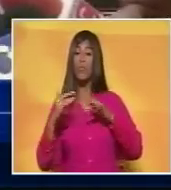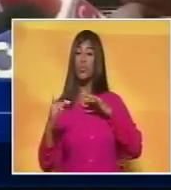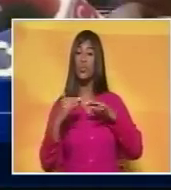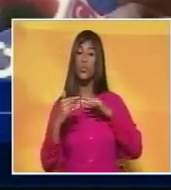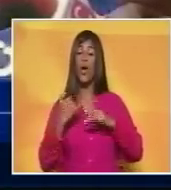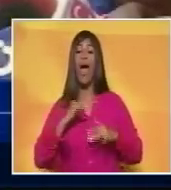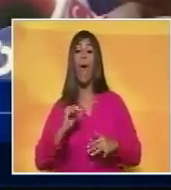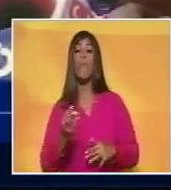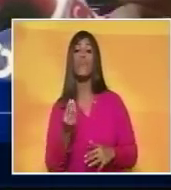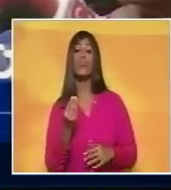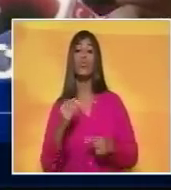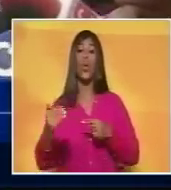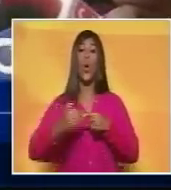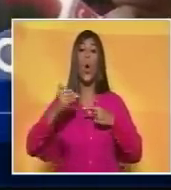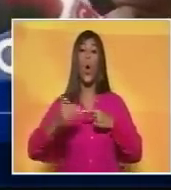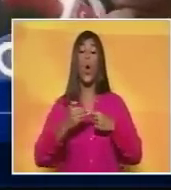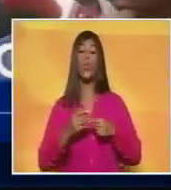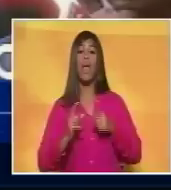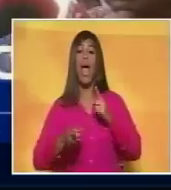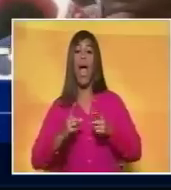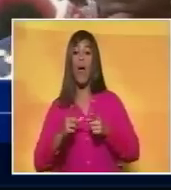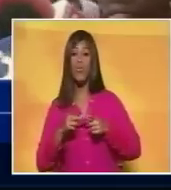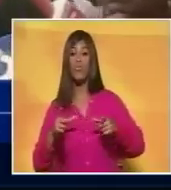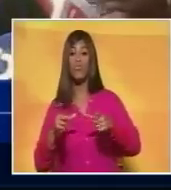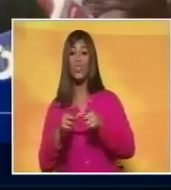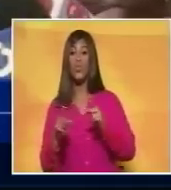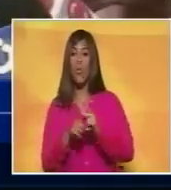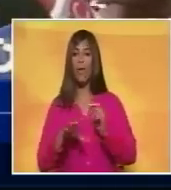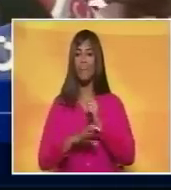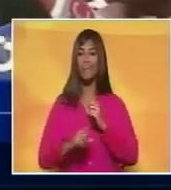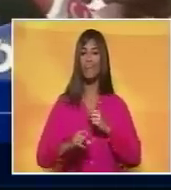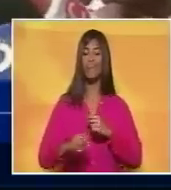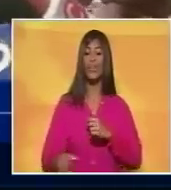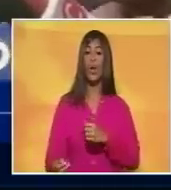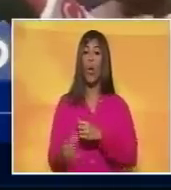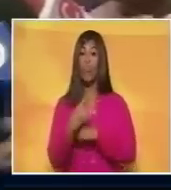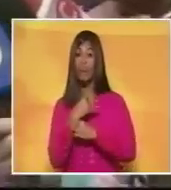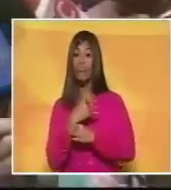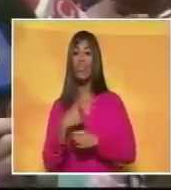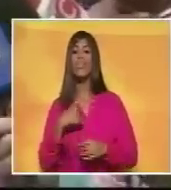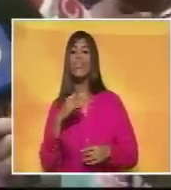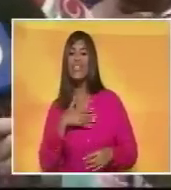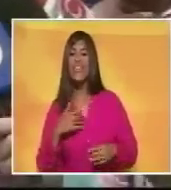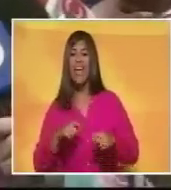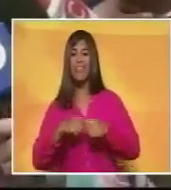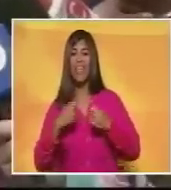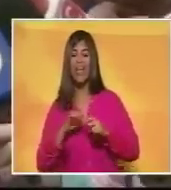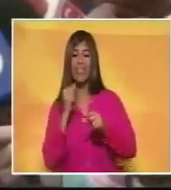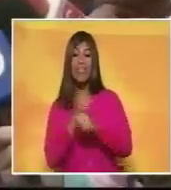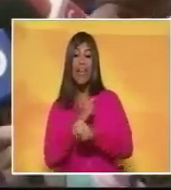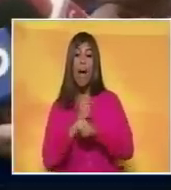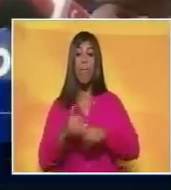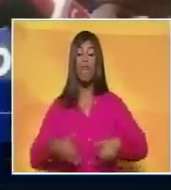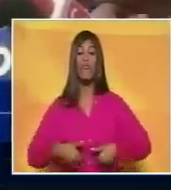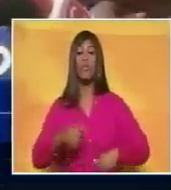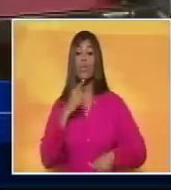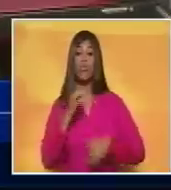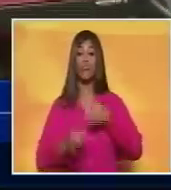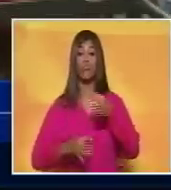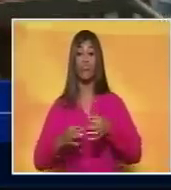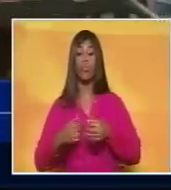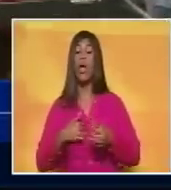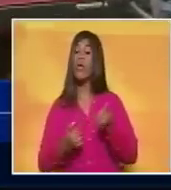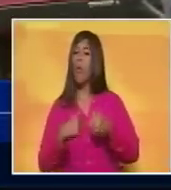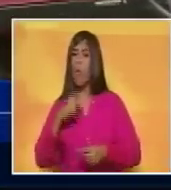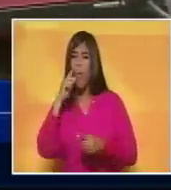nos tienen algunos sectores, incluso algunos sectores que están conspirando, tratan de interrumpir el trabajo. El gobernador Omar Prieto informó que con el propósito de continuar